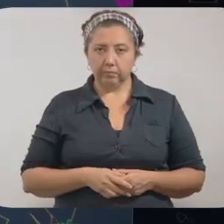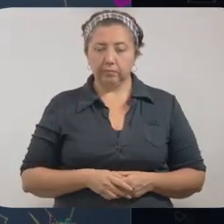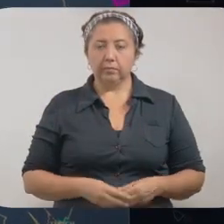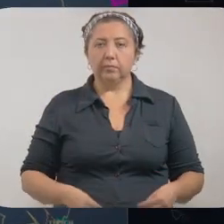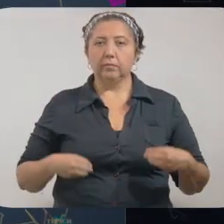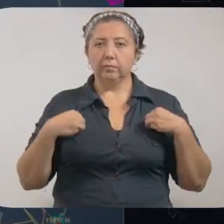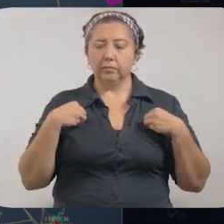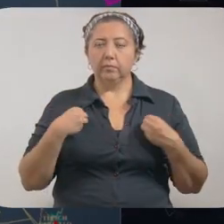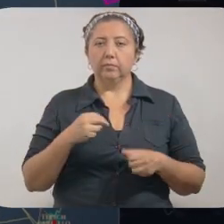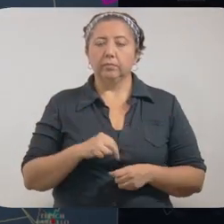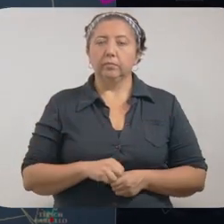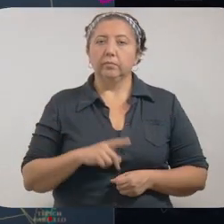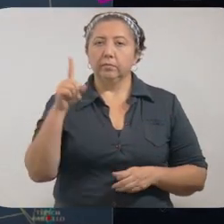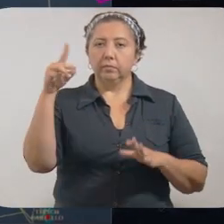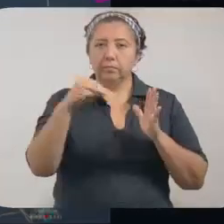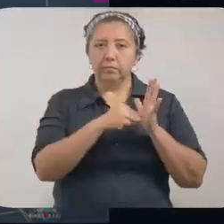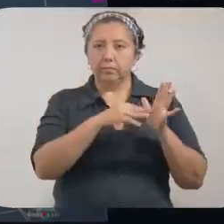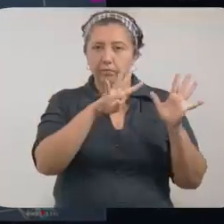que viven en